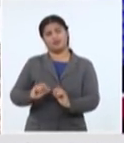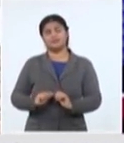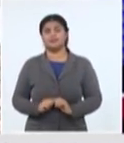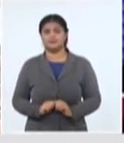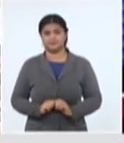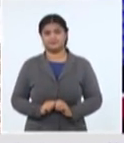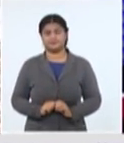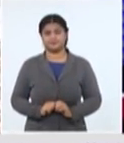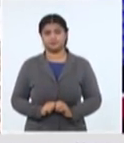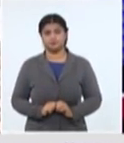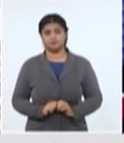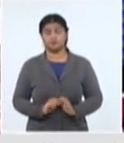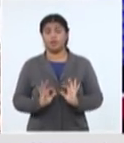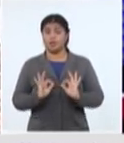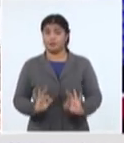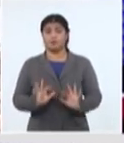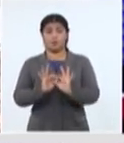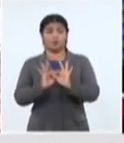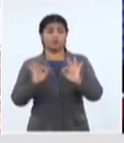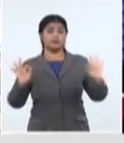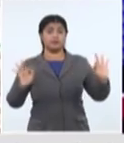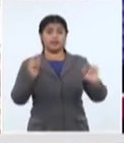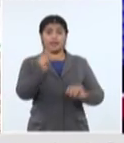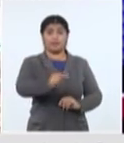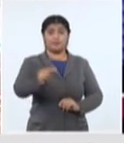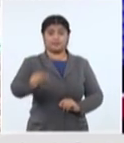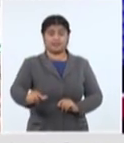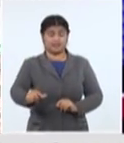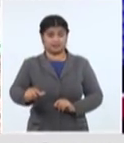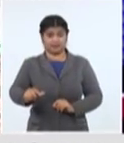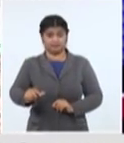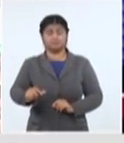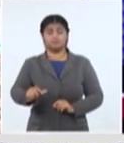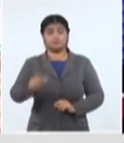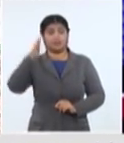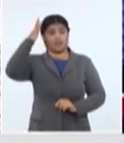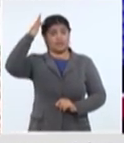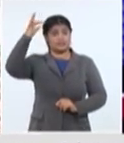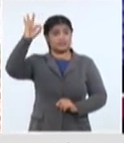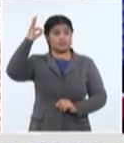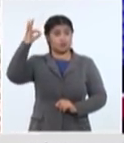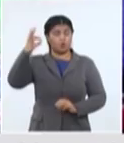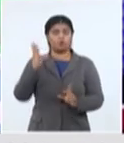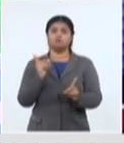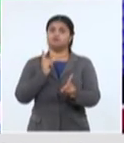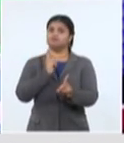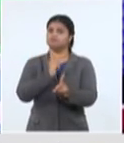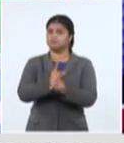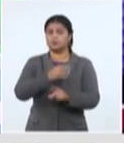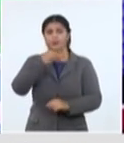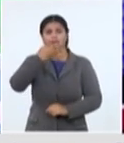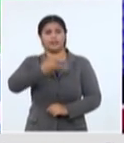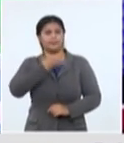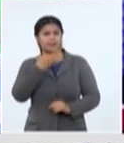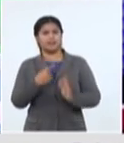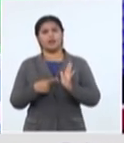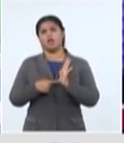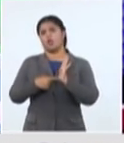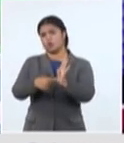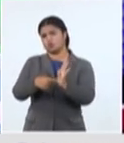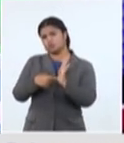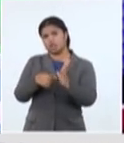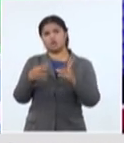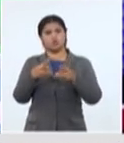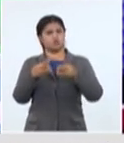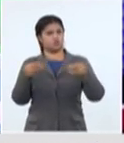función de ayudar al paciente a diagnosticar su proceso y también enfrentarlo con las mejores herramientas. Correcto, eso es extremadamente importante.